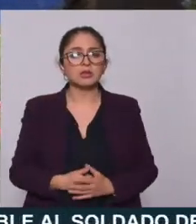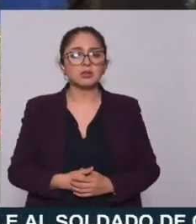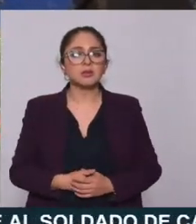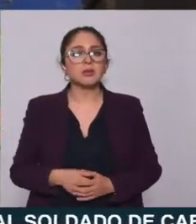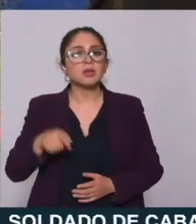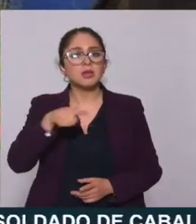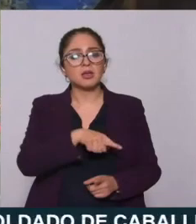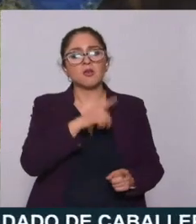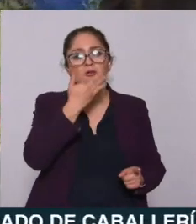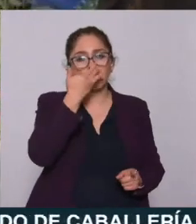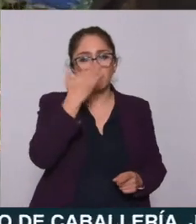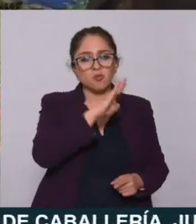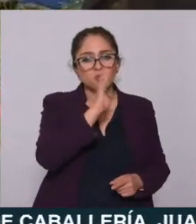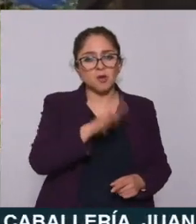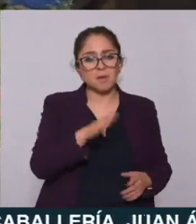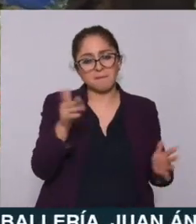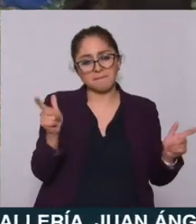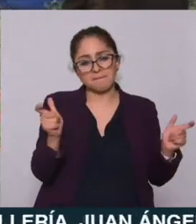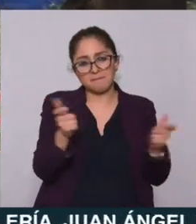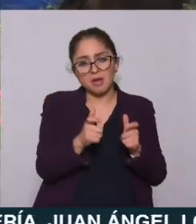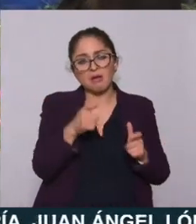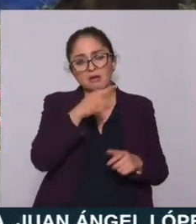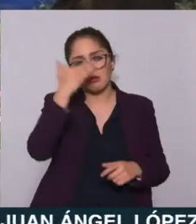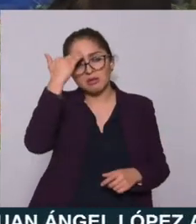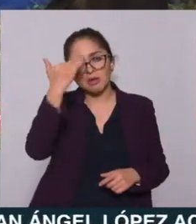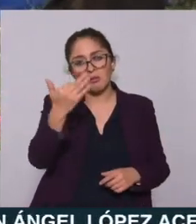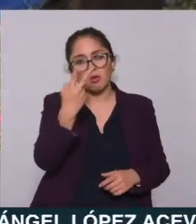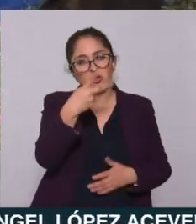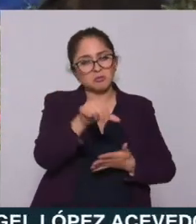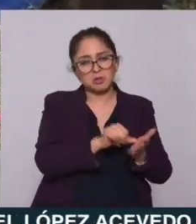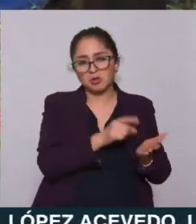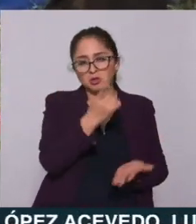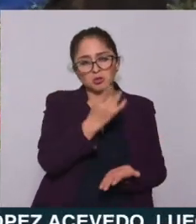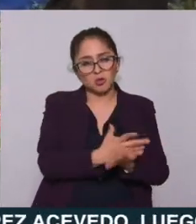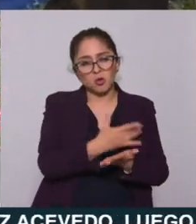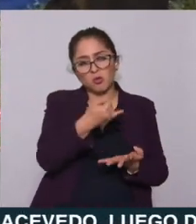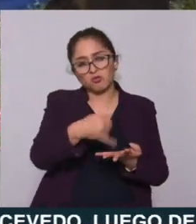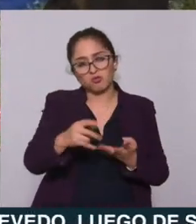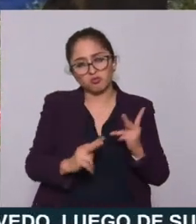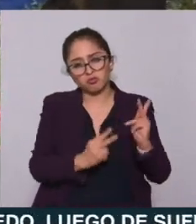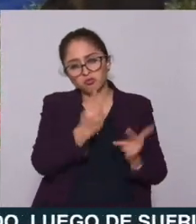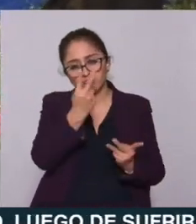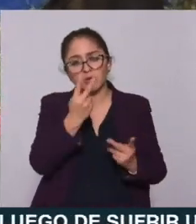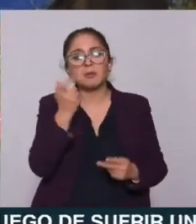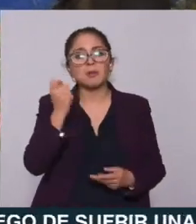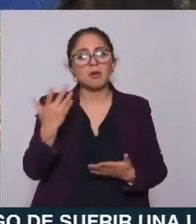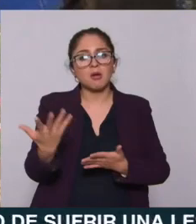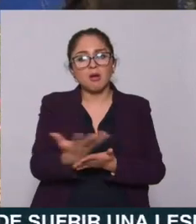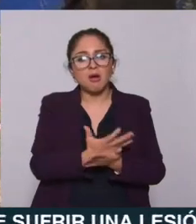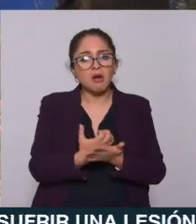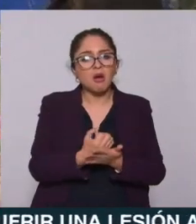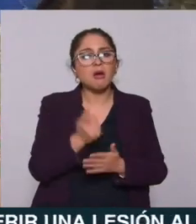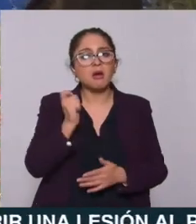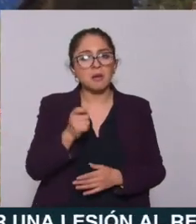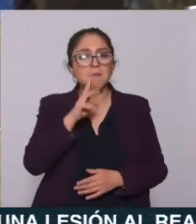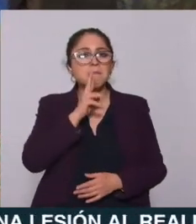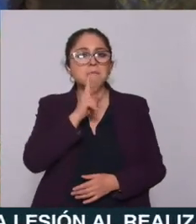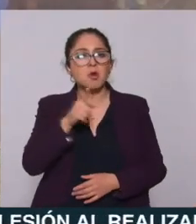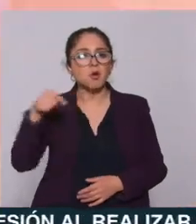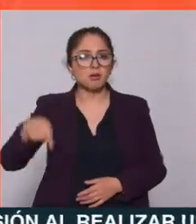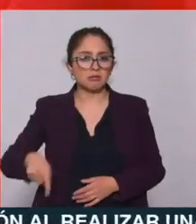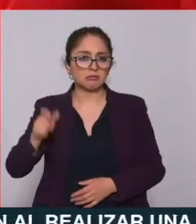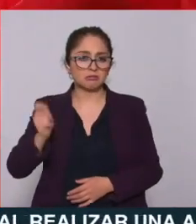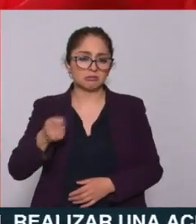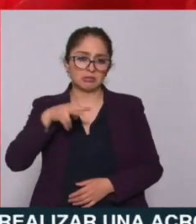el cempasúchil es más corto, son 2 meses aproximadamente de cultivo y la ganancia pues sí es un poco mejor en la